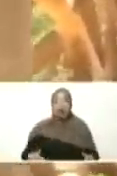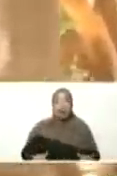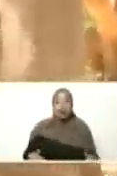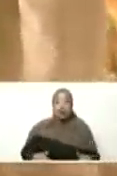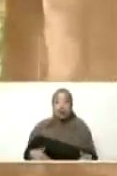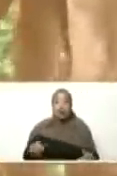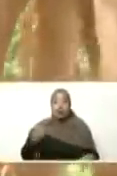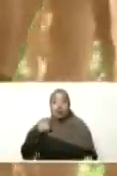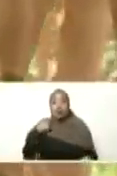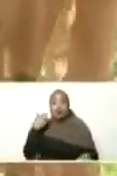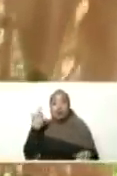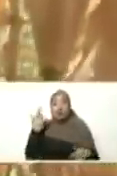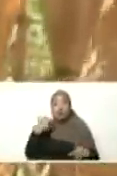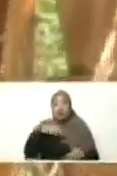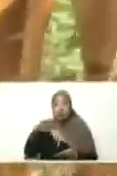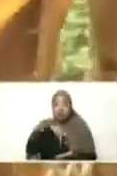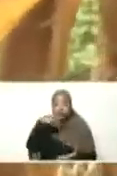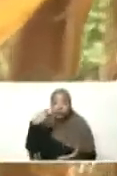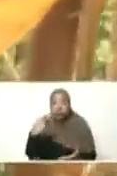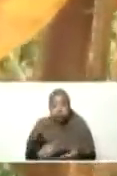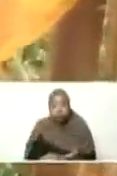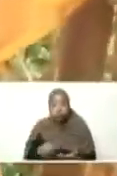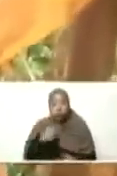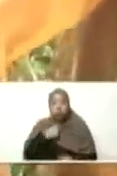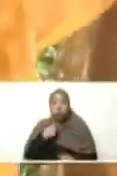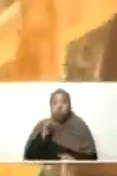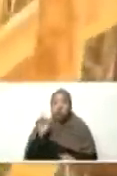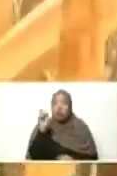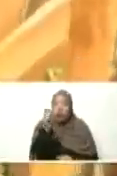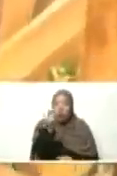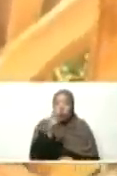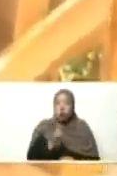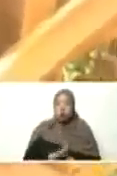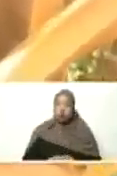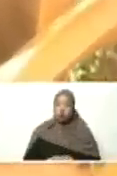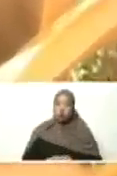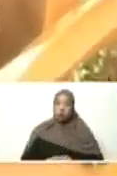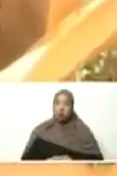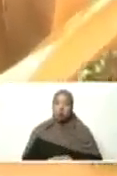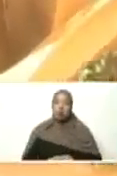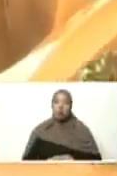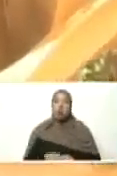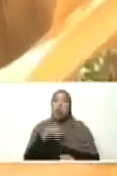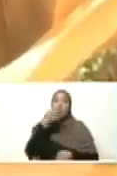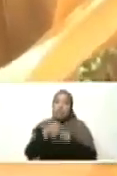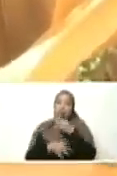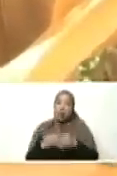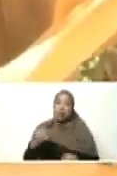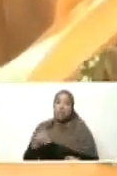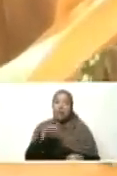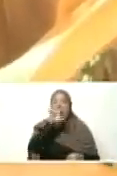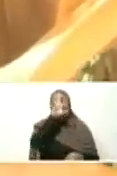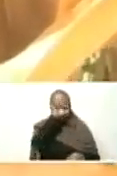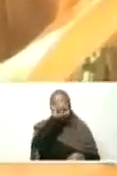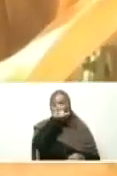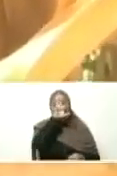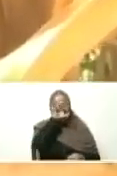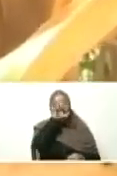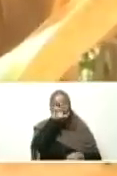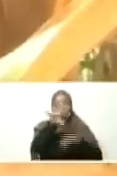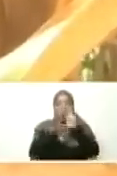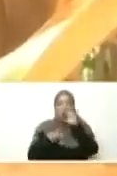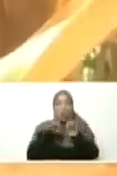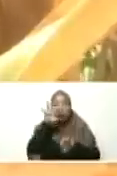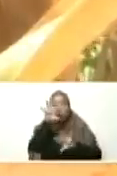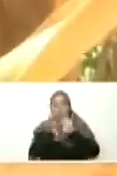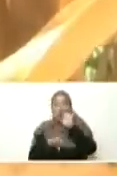pues. Casi cojo piso, compadre. Bueno, también tienen ganado, Ángel. ¿Qué me cuenta? ¿Qué me cuenta? Un micrófono aquí, Ángel, ¿vale? ¿Cómo va